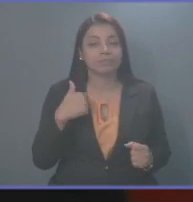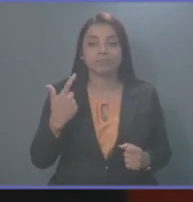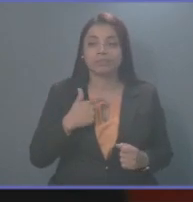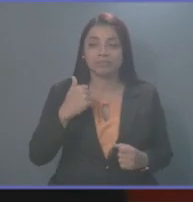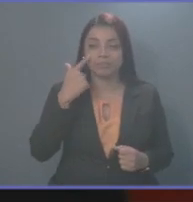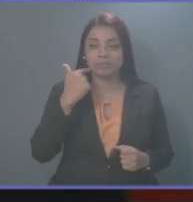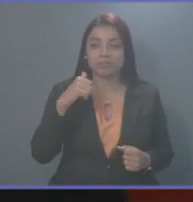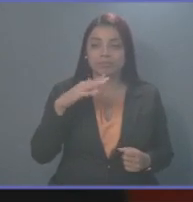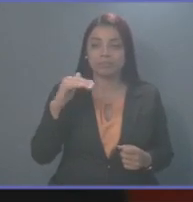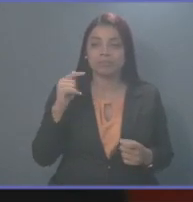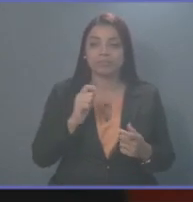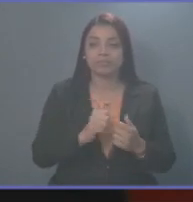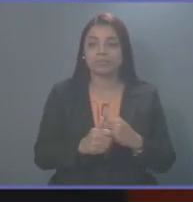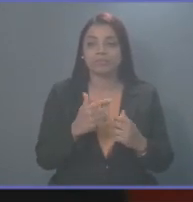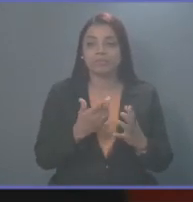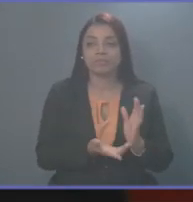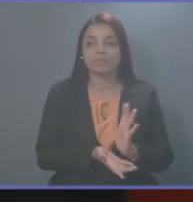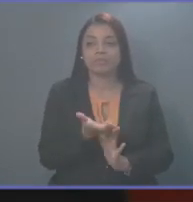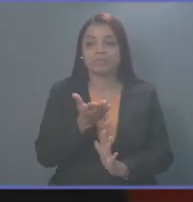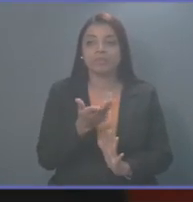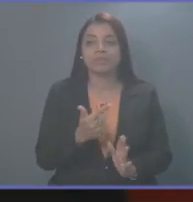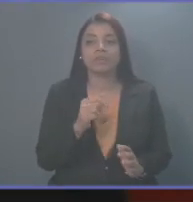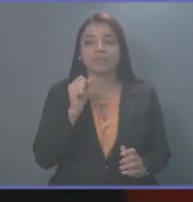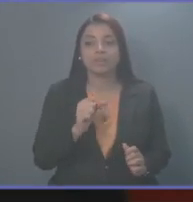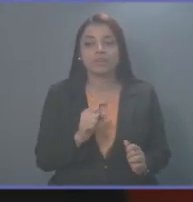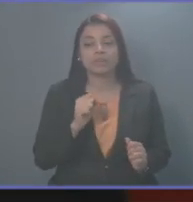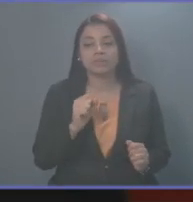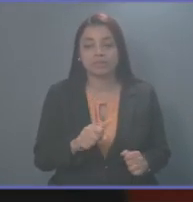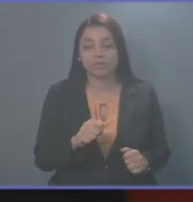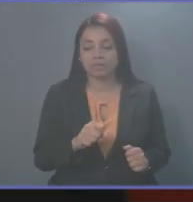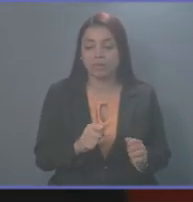país salga adelante hacia un desarrollo humano sostenible.